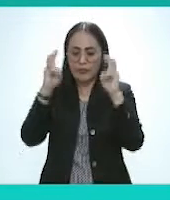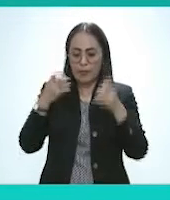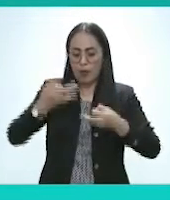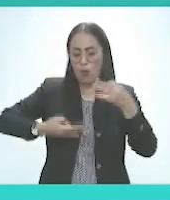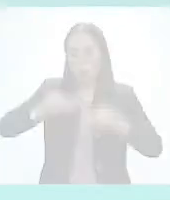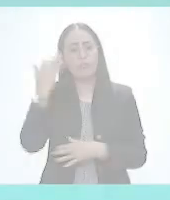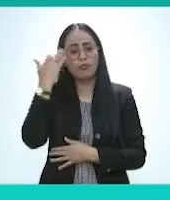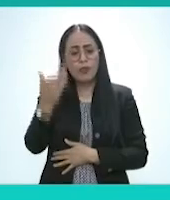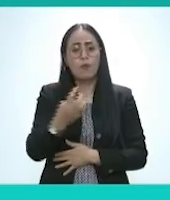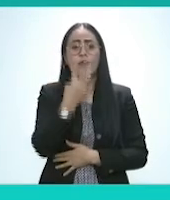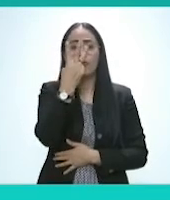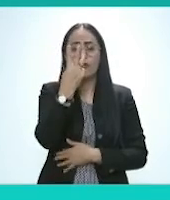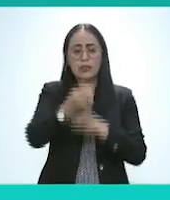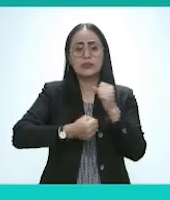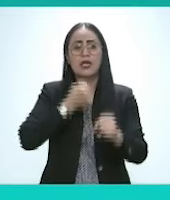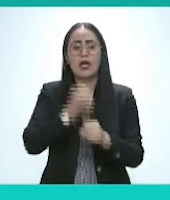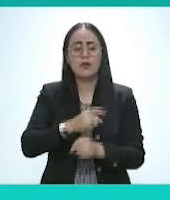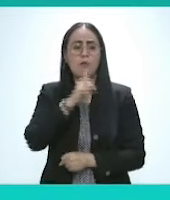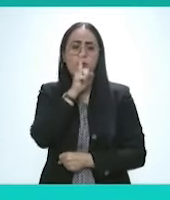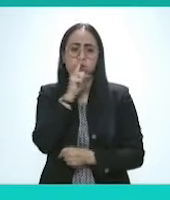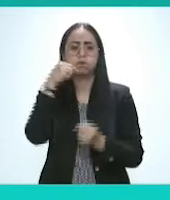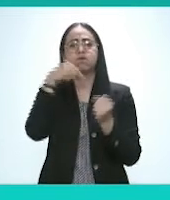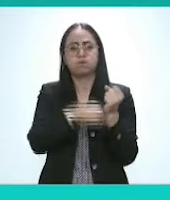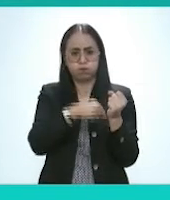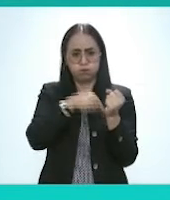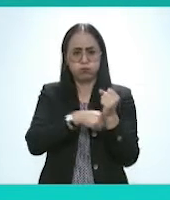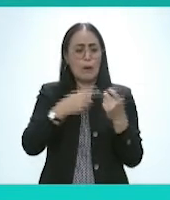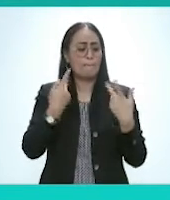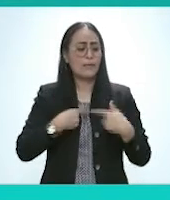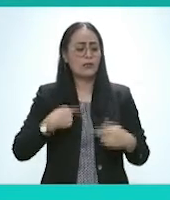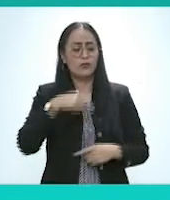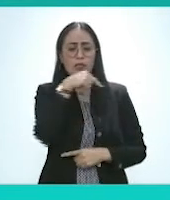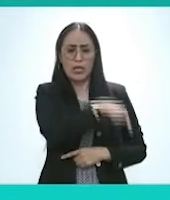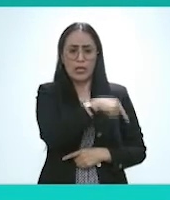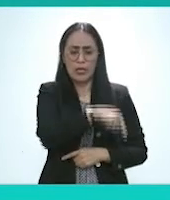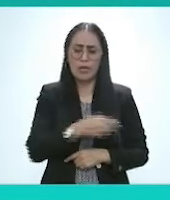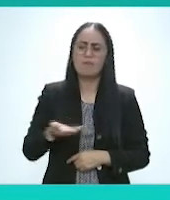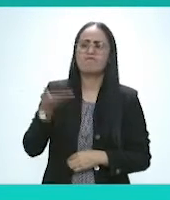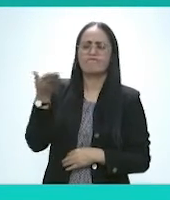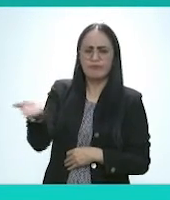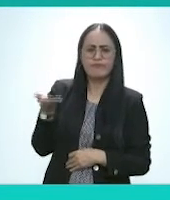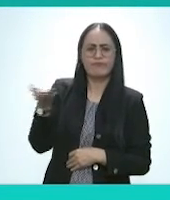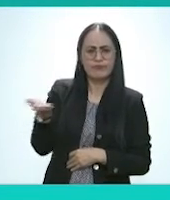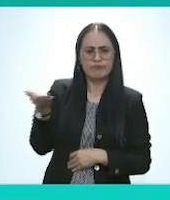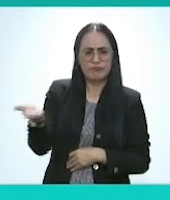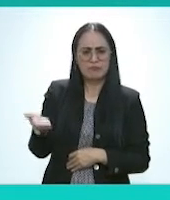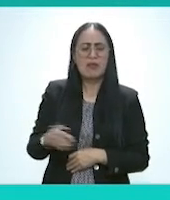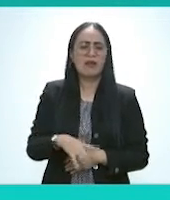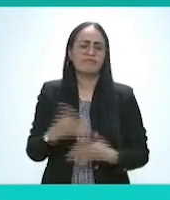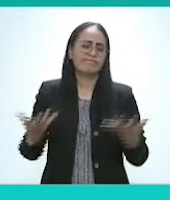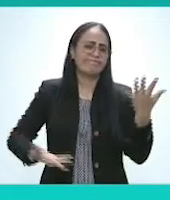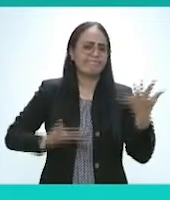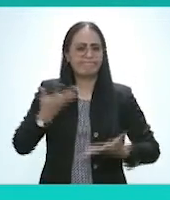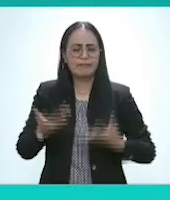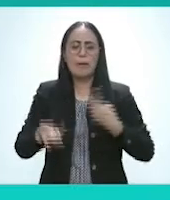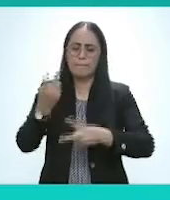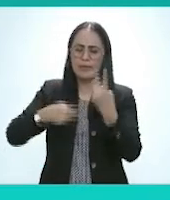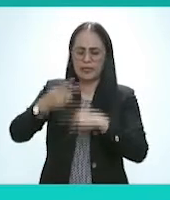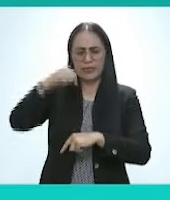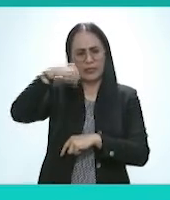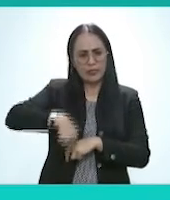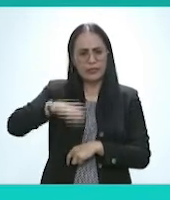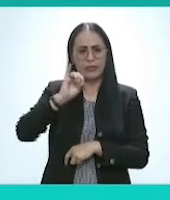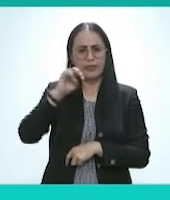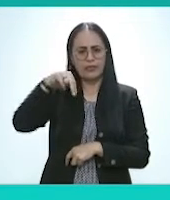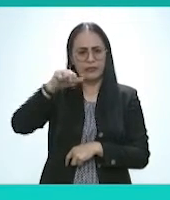causado estar el solicitante o reclamantes de información como yo siempre le llamo pues no se quedó conforme y vino ante nosotros